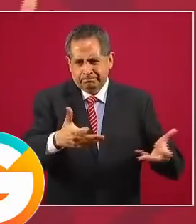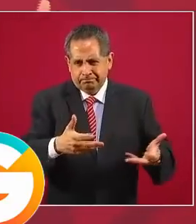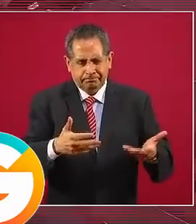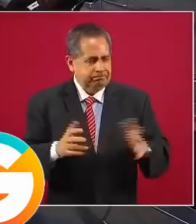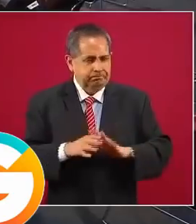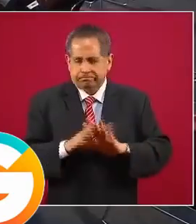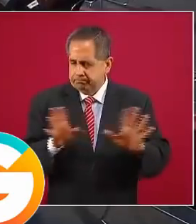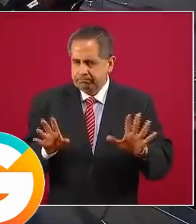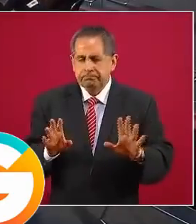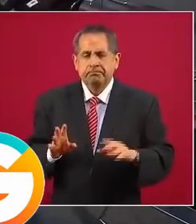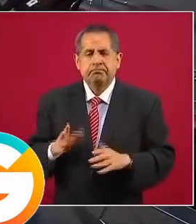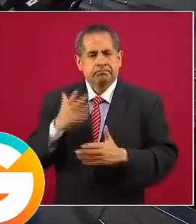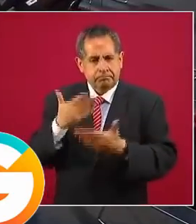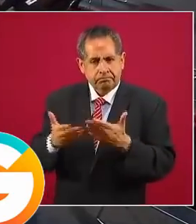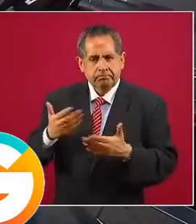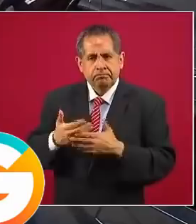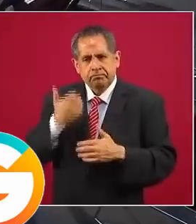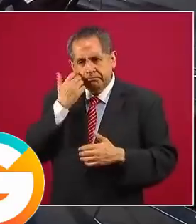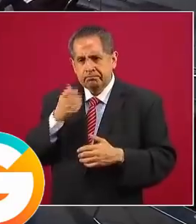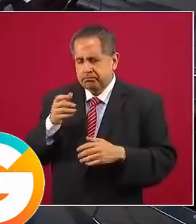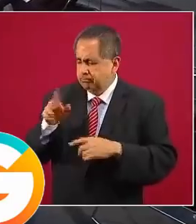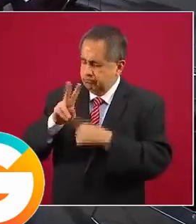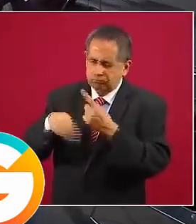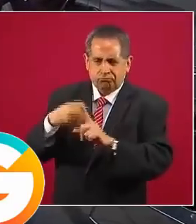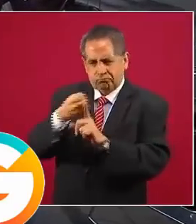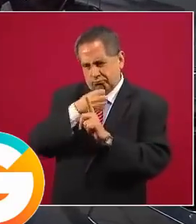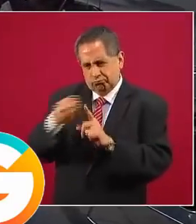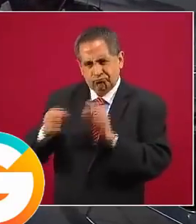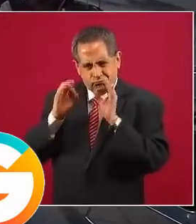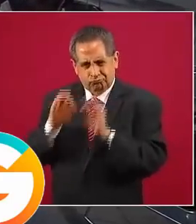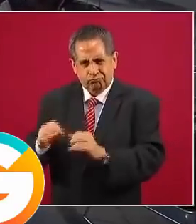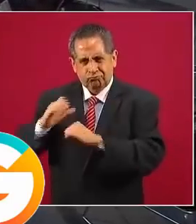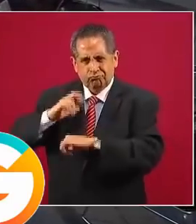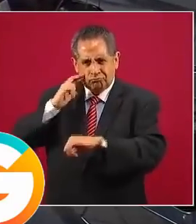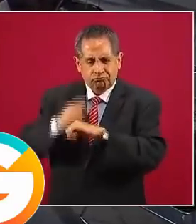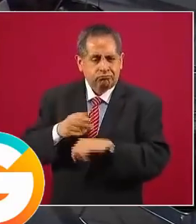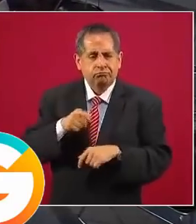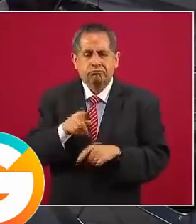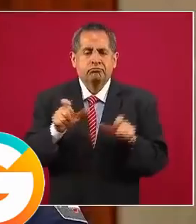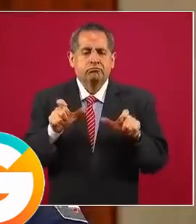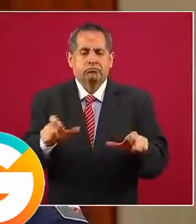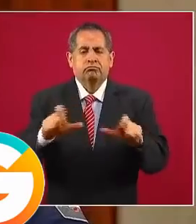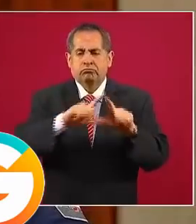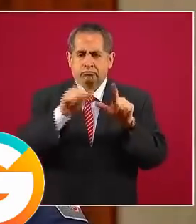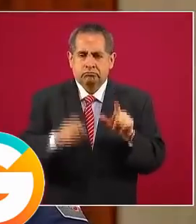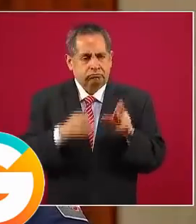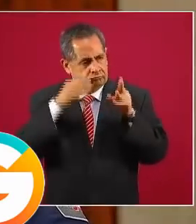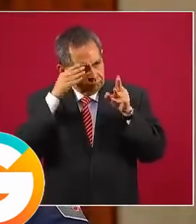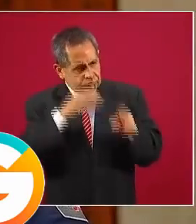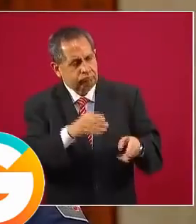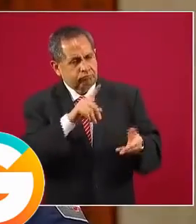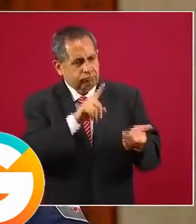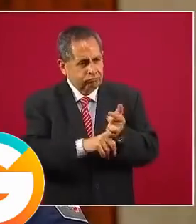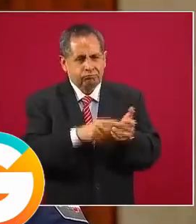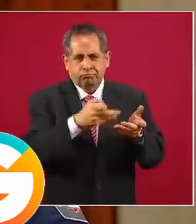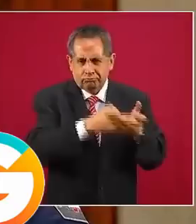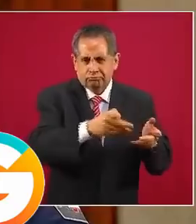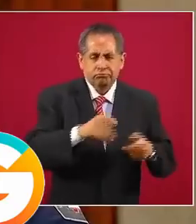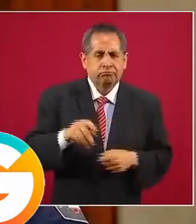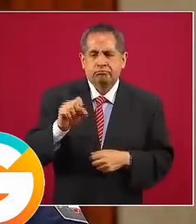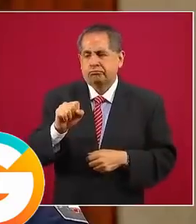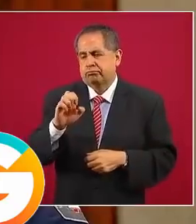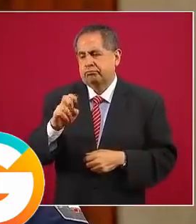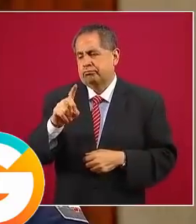Ahora queremos reordenar y a ver si ya tenemos a la Guardia Nacional, si ya está la Secretaría de la